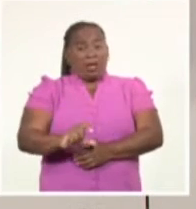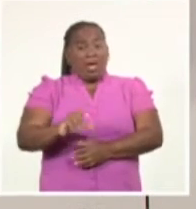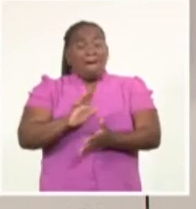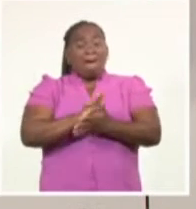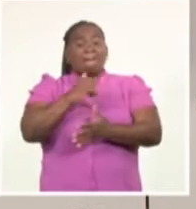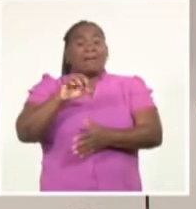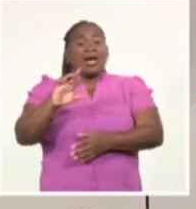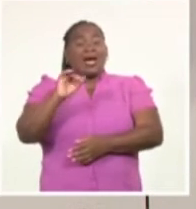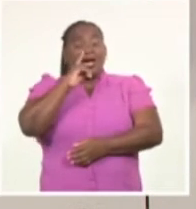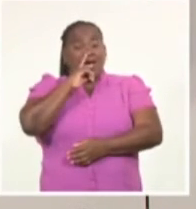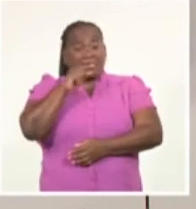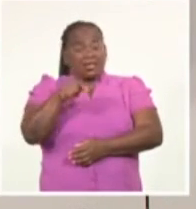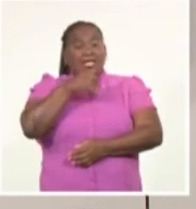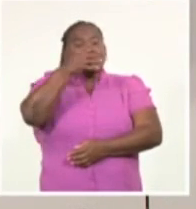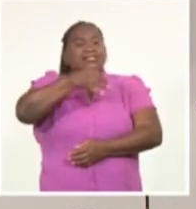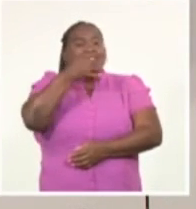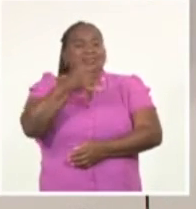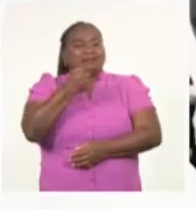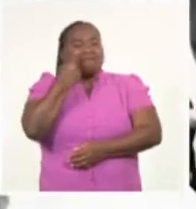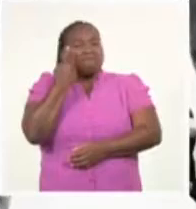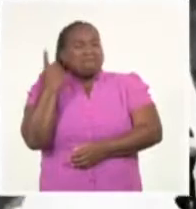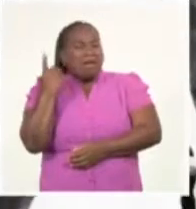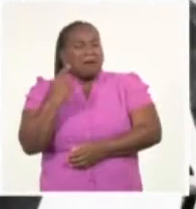Barona, nos acerca el siguiente trabajo.